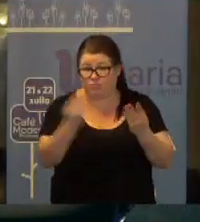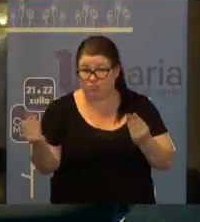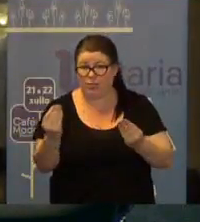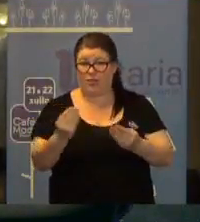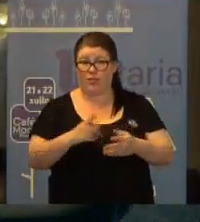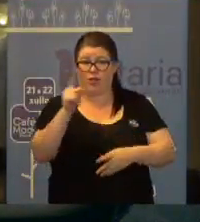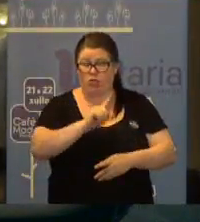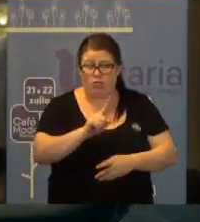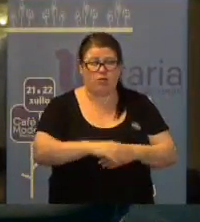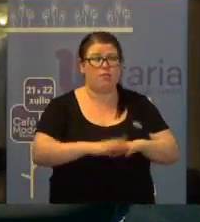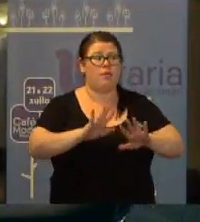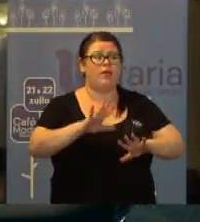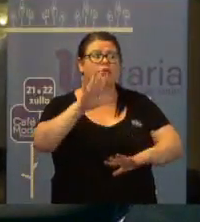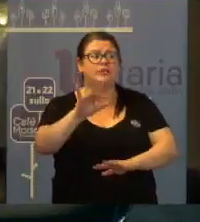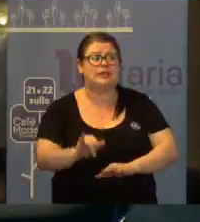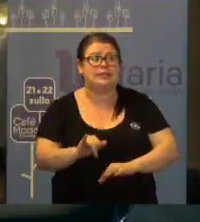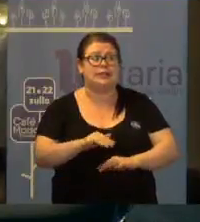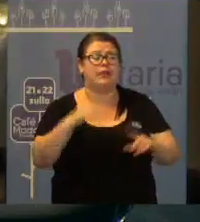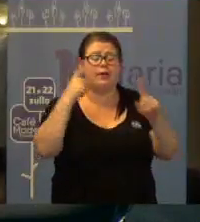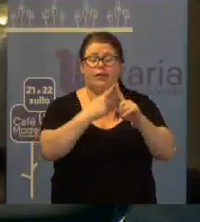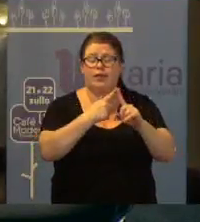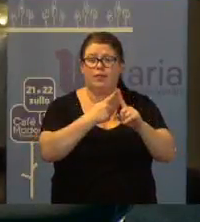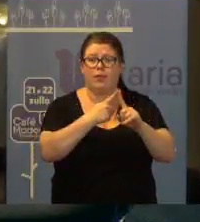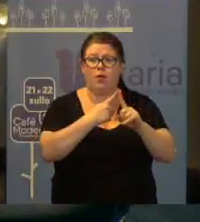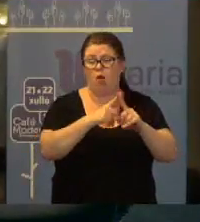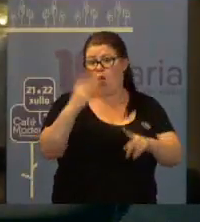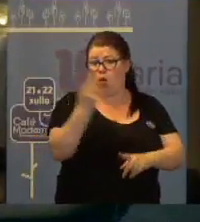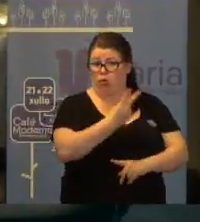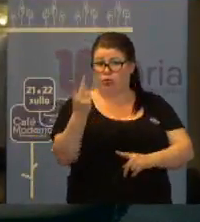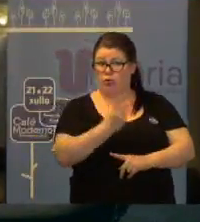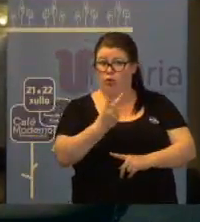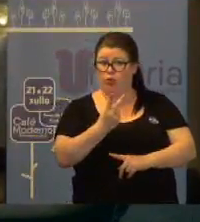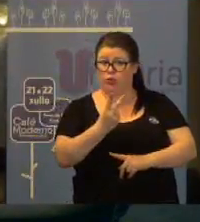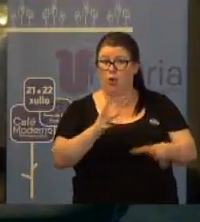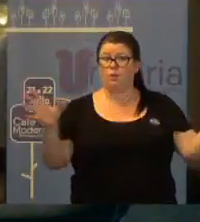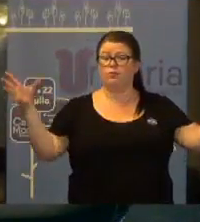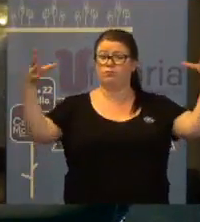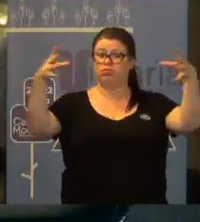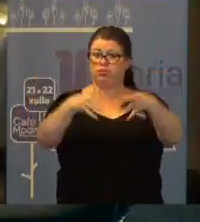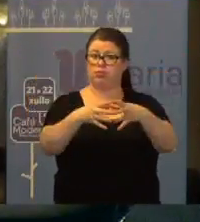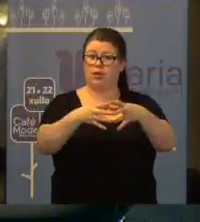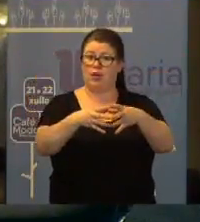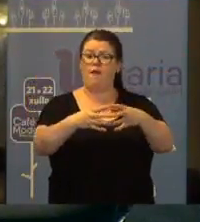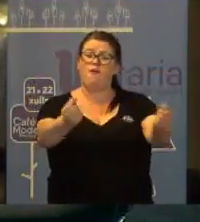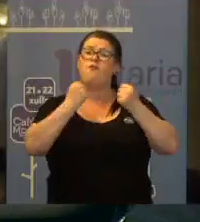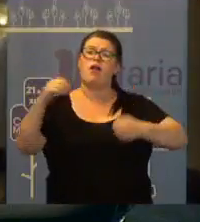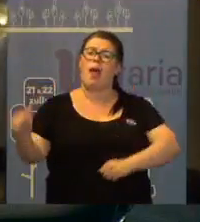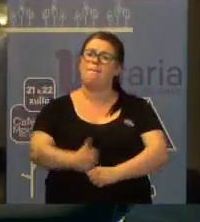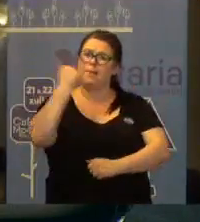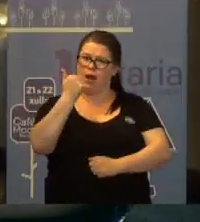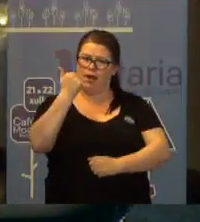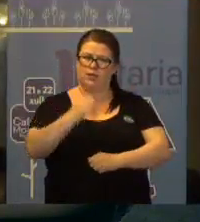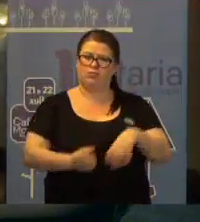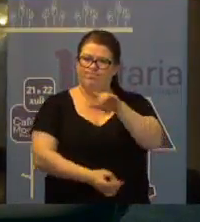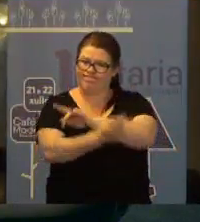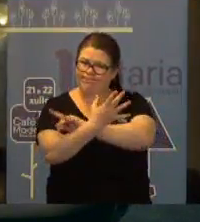paradigma nacionalista, pero sí para situar eses dous elementos nun novo espacio que teña moita máis forza. Por eso